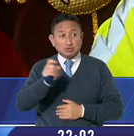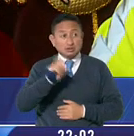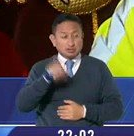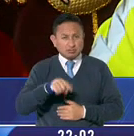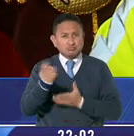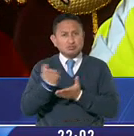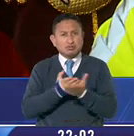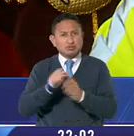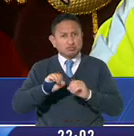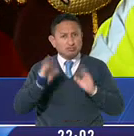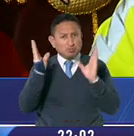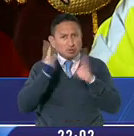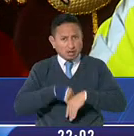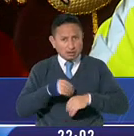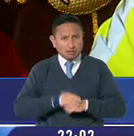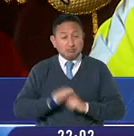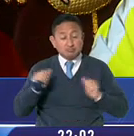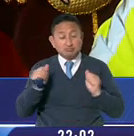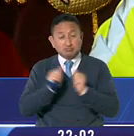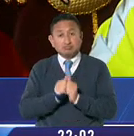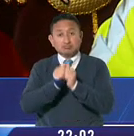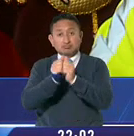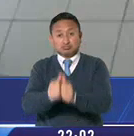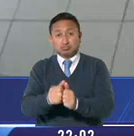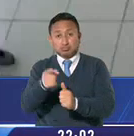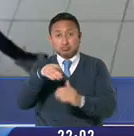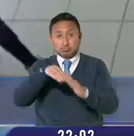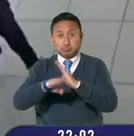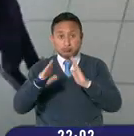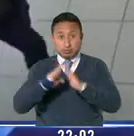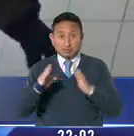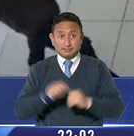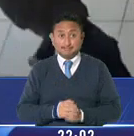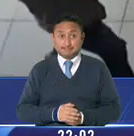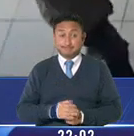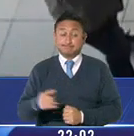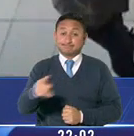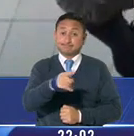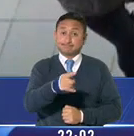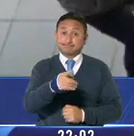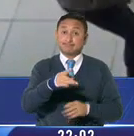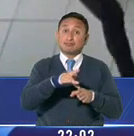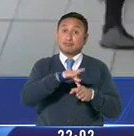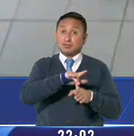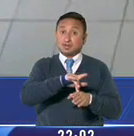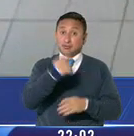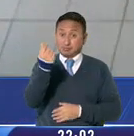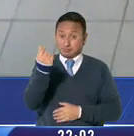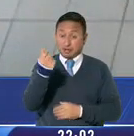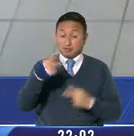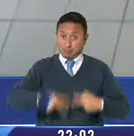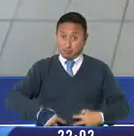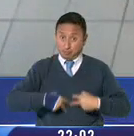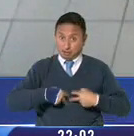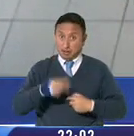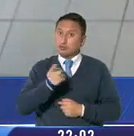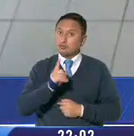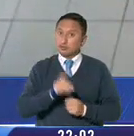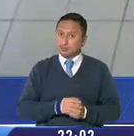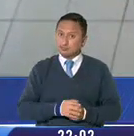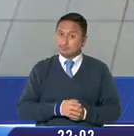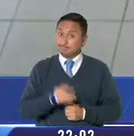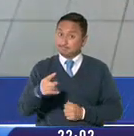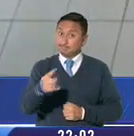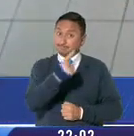gratuito y les custodian hasta sus hogares. No ponga en riesgo su vida, tampoco sus ahorros. El exceso de confianza puede